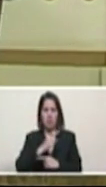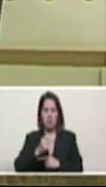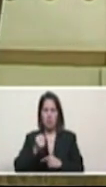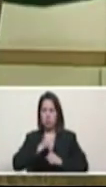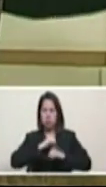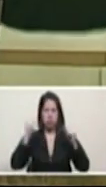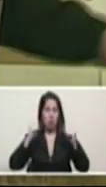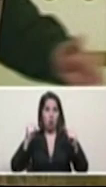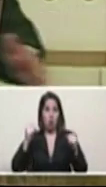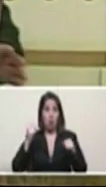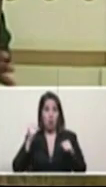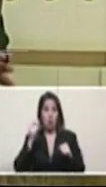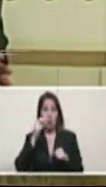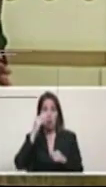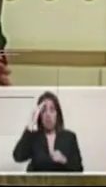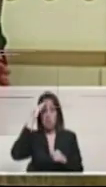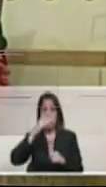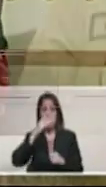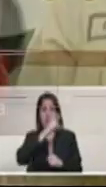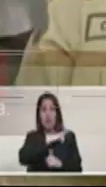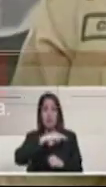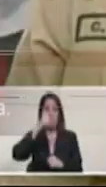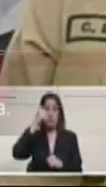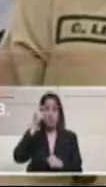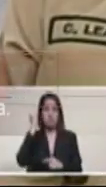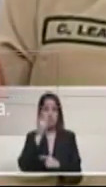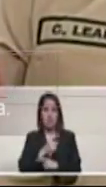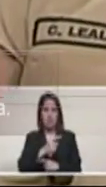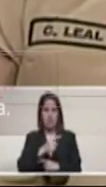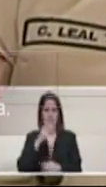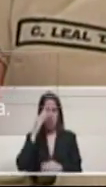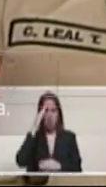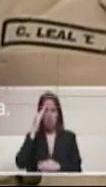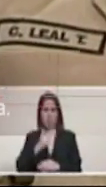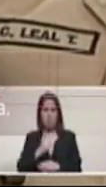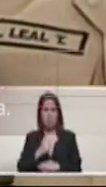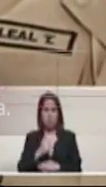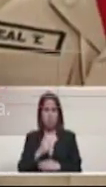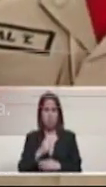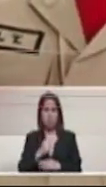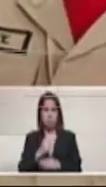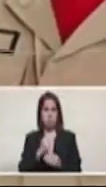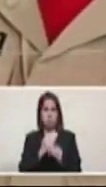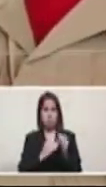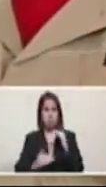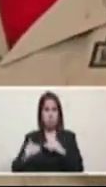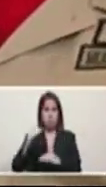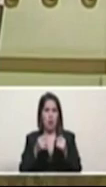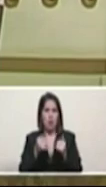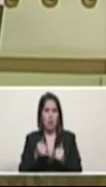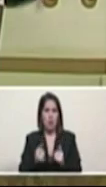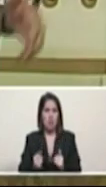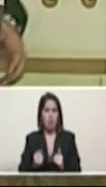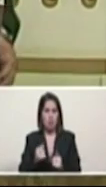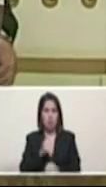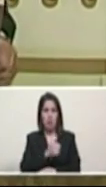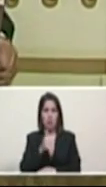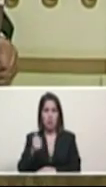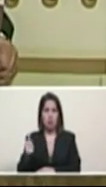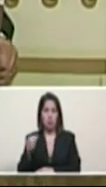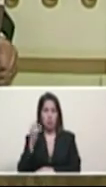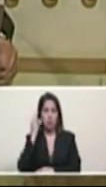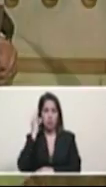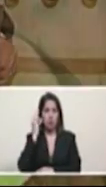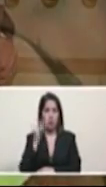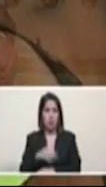del alto mando militar, del alto mando institucional y político del país. El presidente